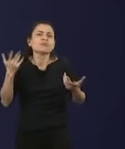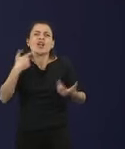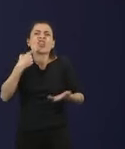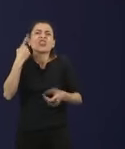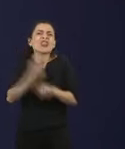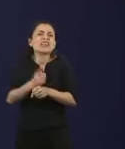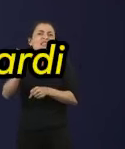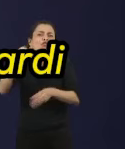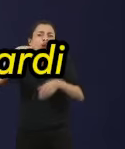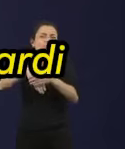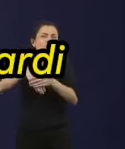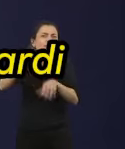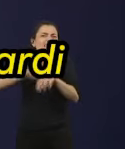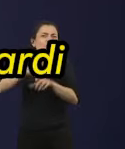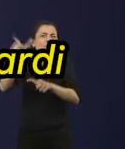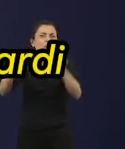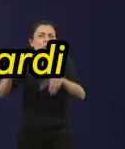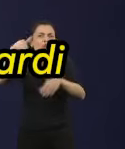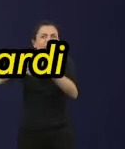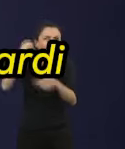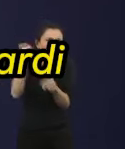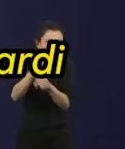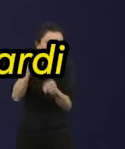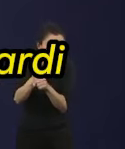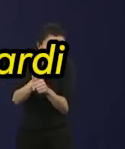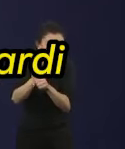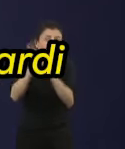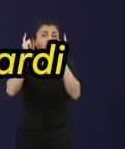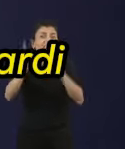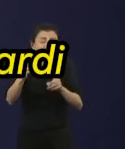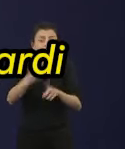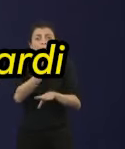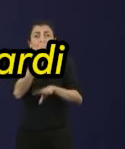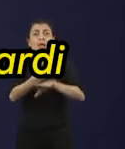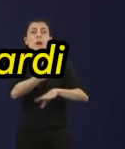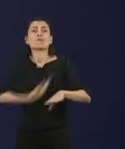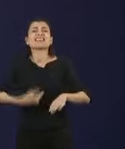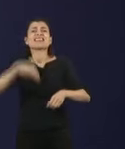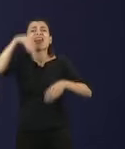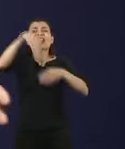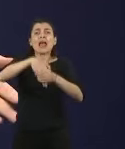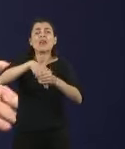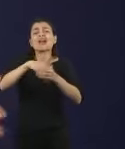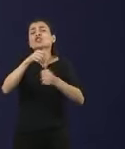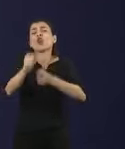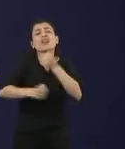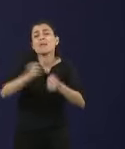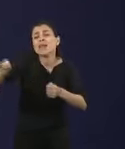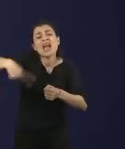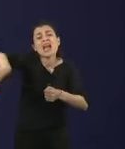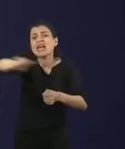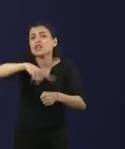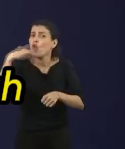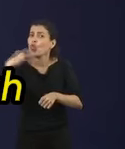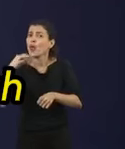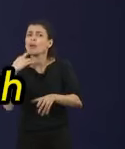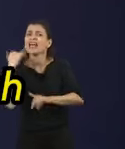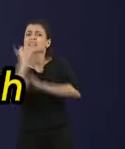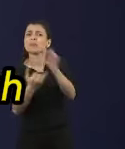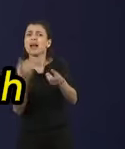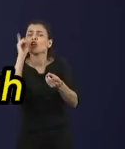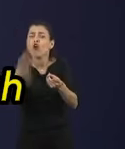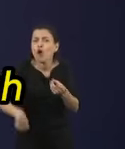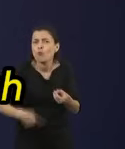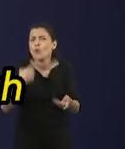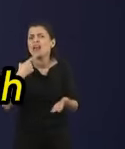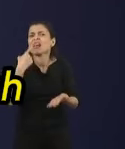de la empresa y de el presidente de Fabián lombardi que es quien te va a poder explicar los por qu Y